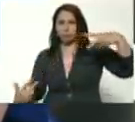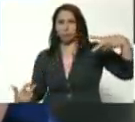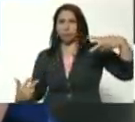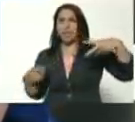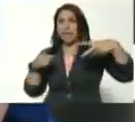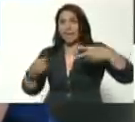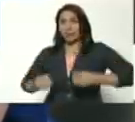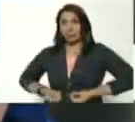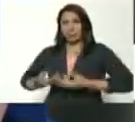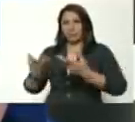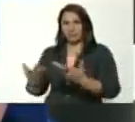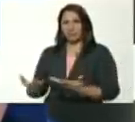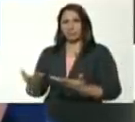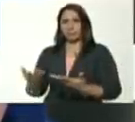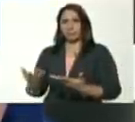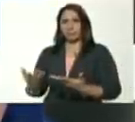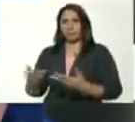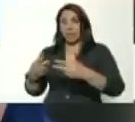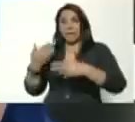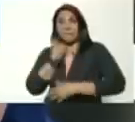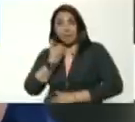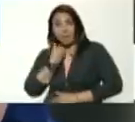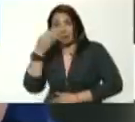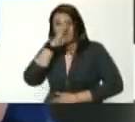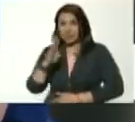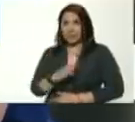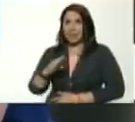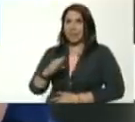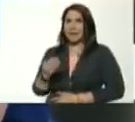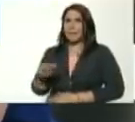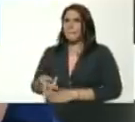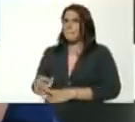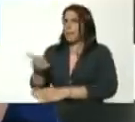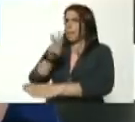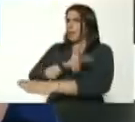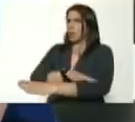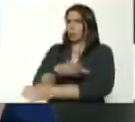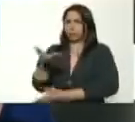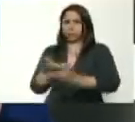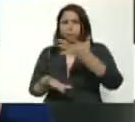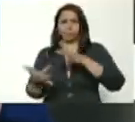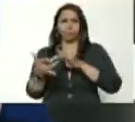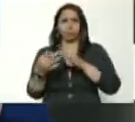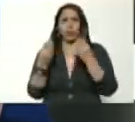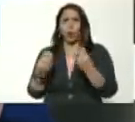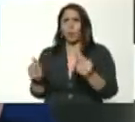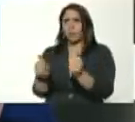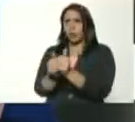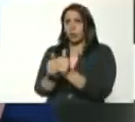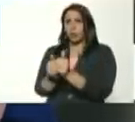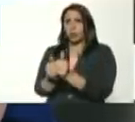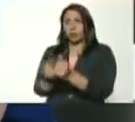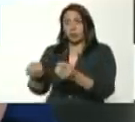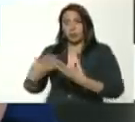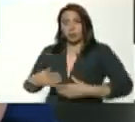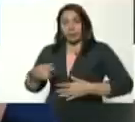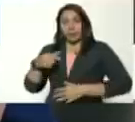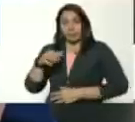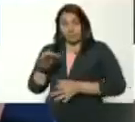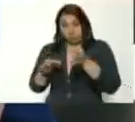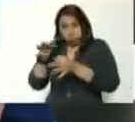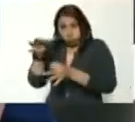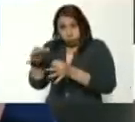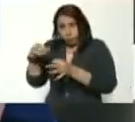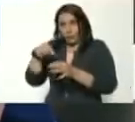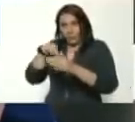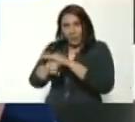de Brasil mayor afinidad de la proteína de interacción, que es la espiga, con el receptor de nuestras células. Cuando hay